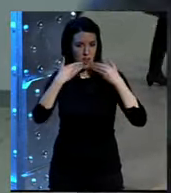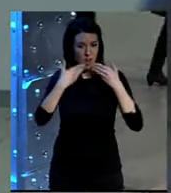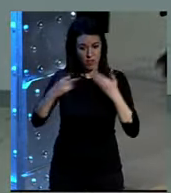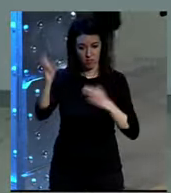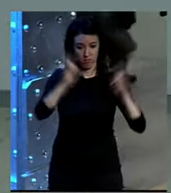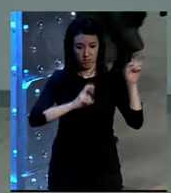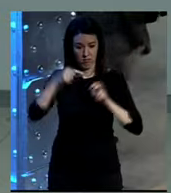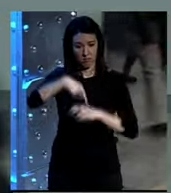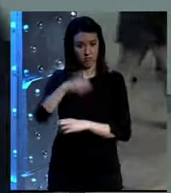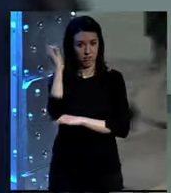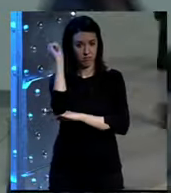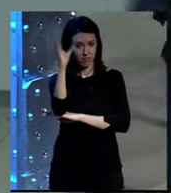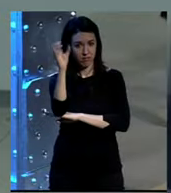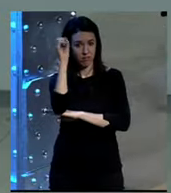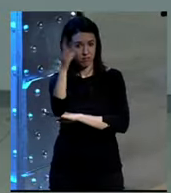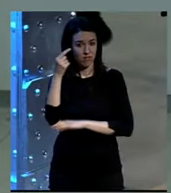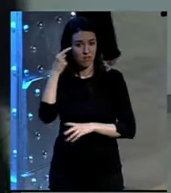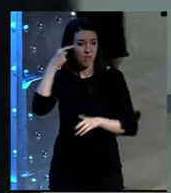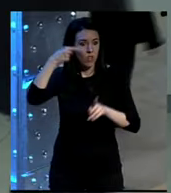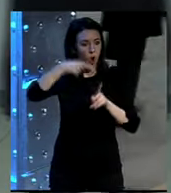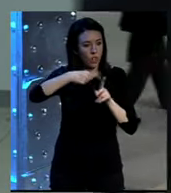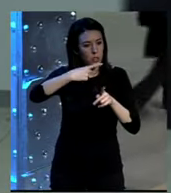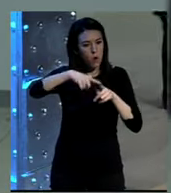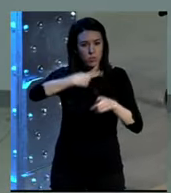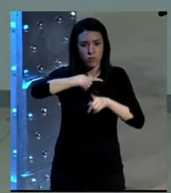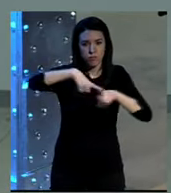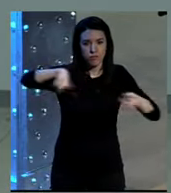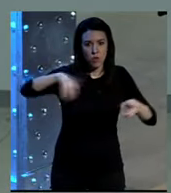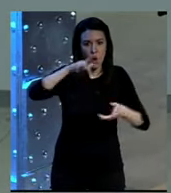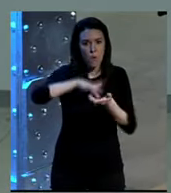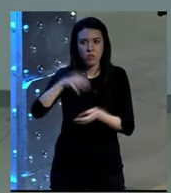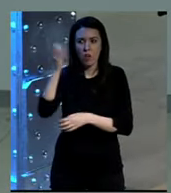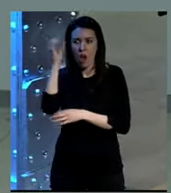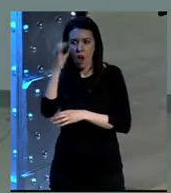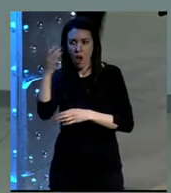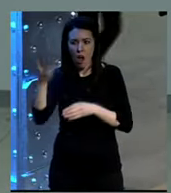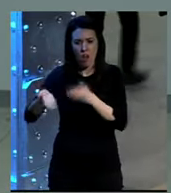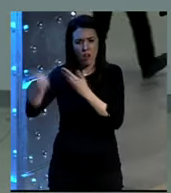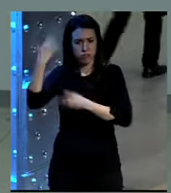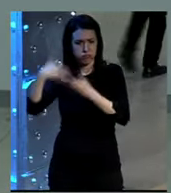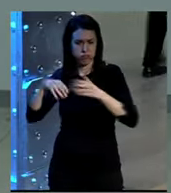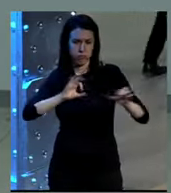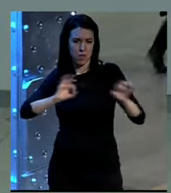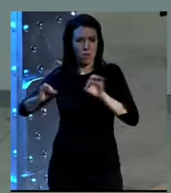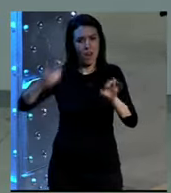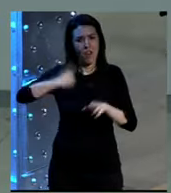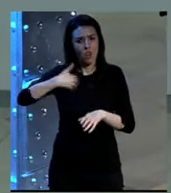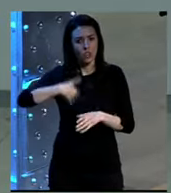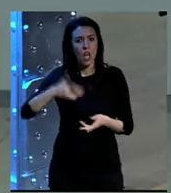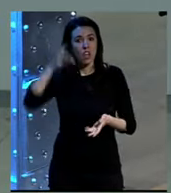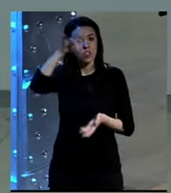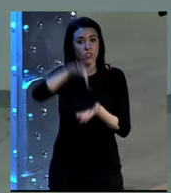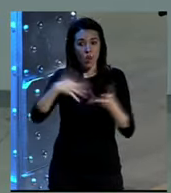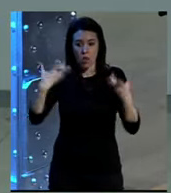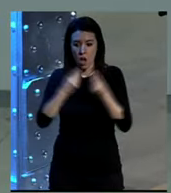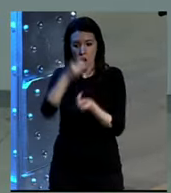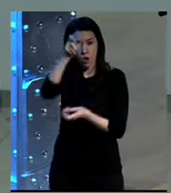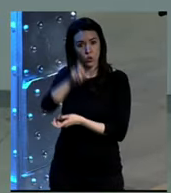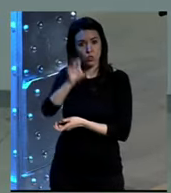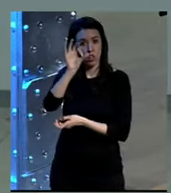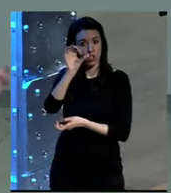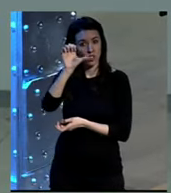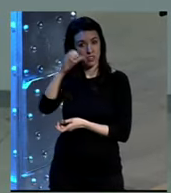hoy a este acto que pretendía ser otra cosa, porque este acto hace ya mucho tiempo que lo tenemos preparado, que estábamos con Sebastián terminando